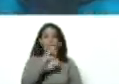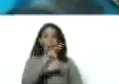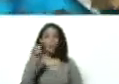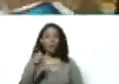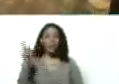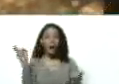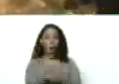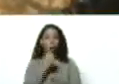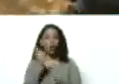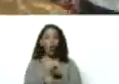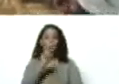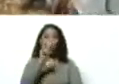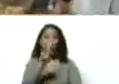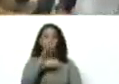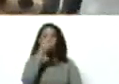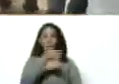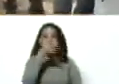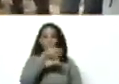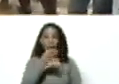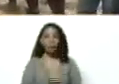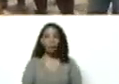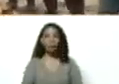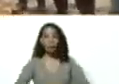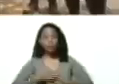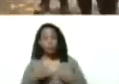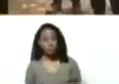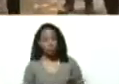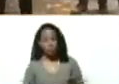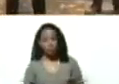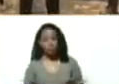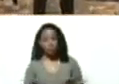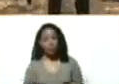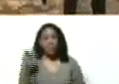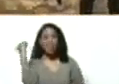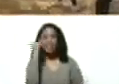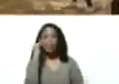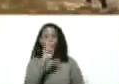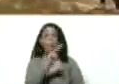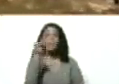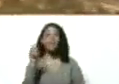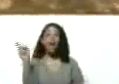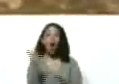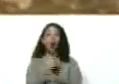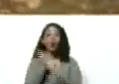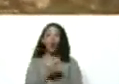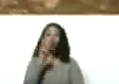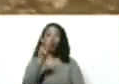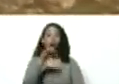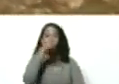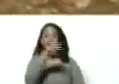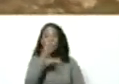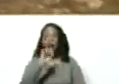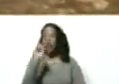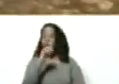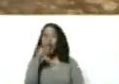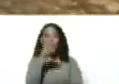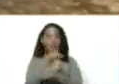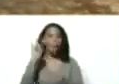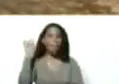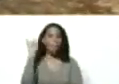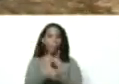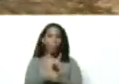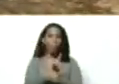agosto 2 de la tarde ¿ah? sábado 20 de agosto 2 de la tarde no vayas a faltar